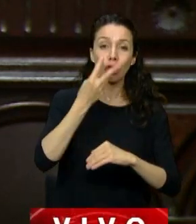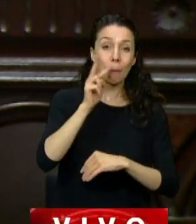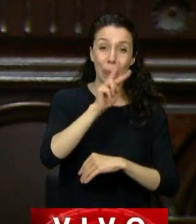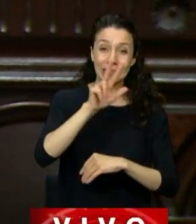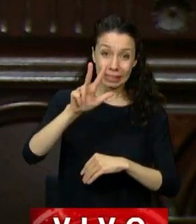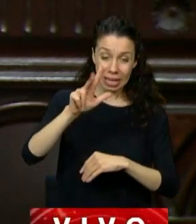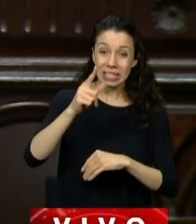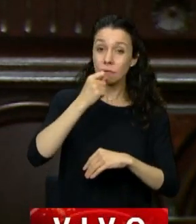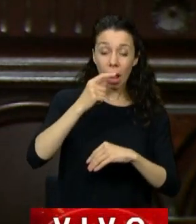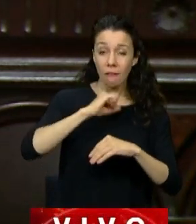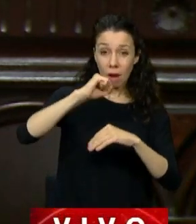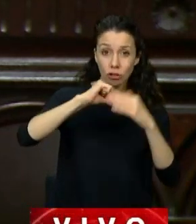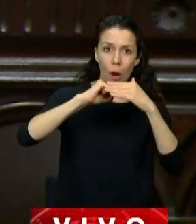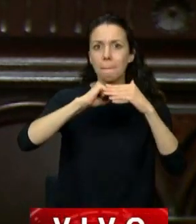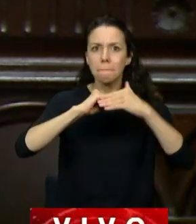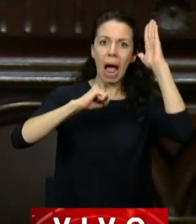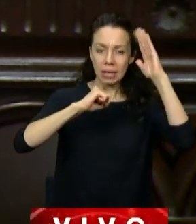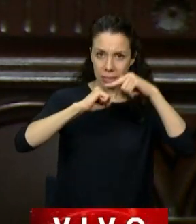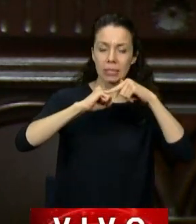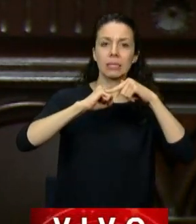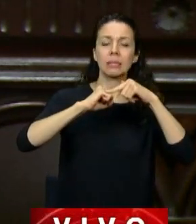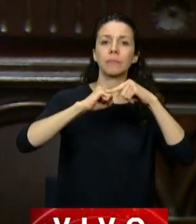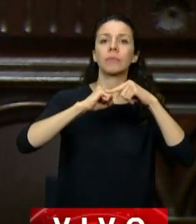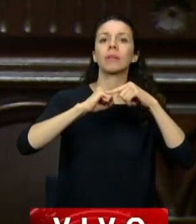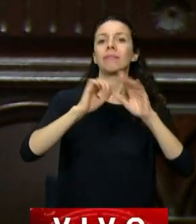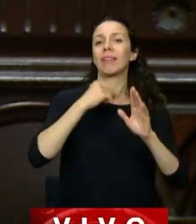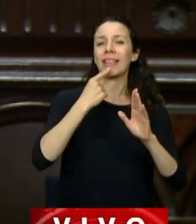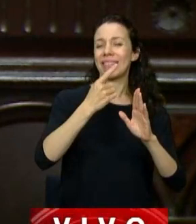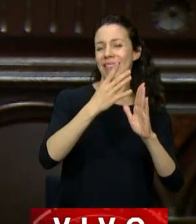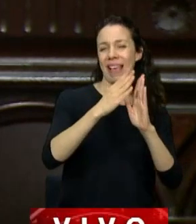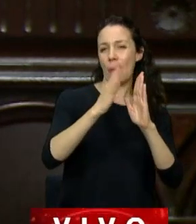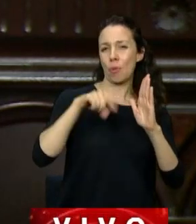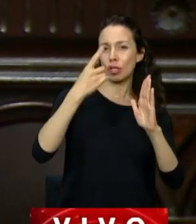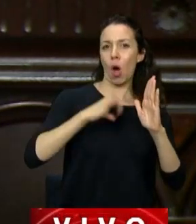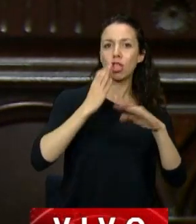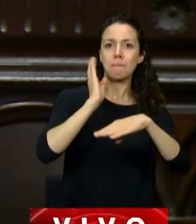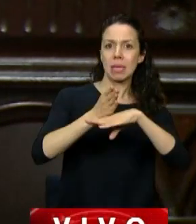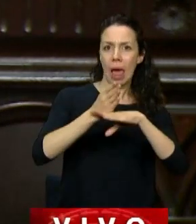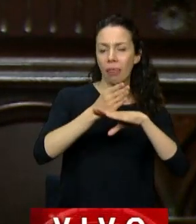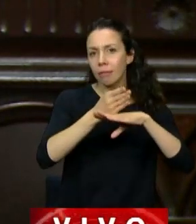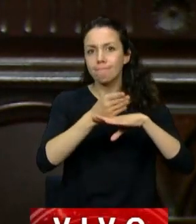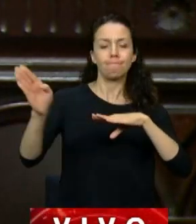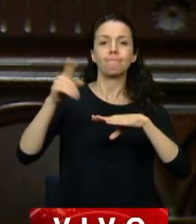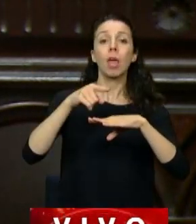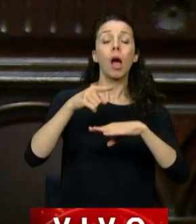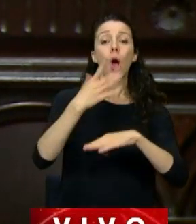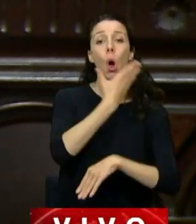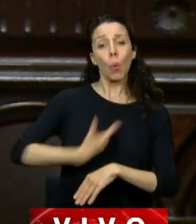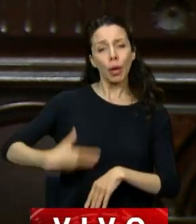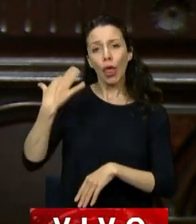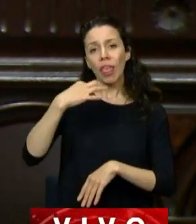estamos hablando al finalizar el segundo cuatrimestre del año que viene, tiene una obligación el Gobierno Nacional de mandar una